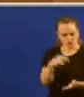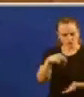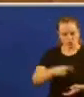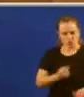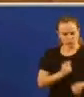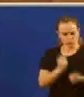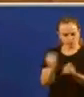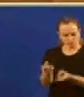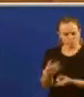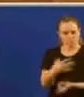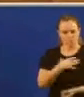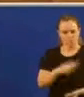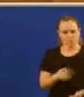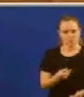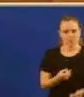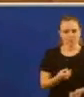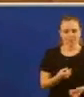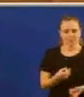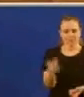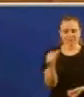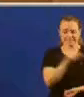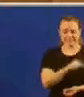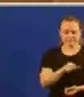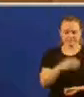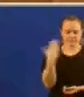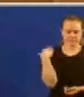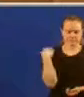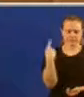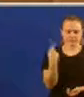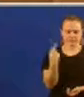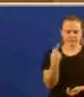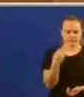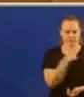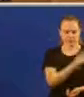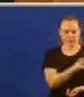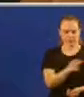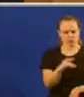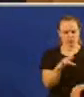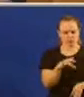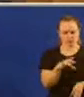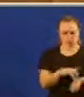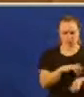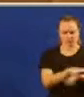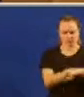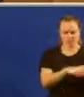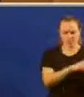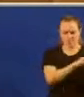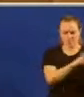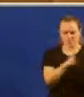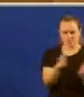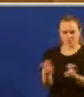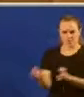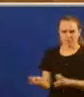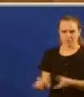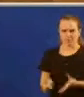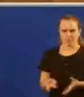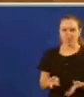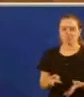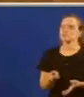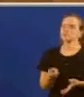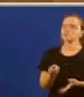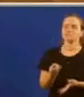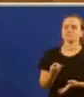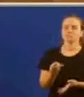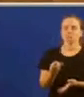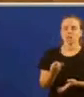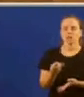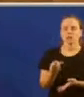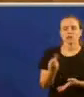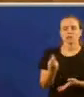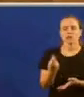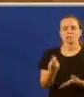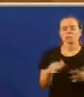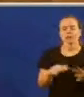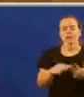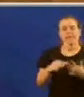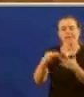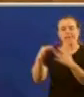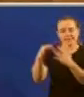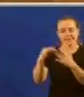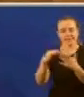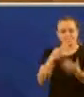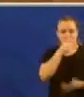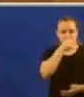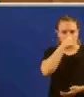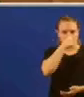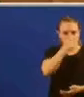E nestas últimas semanas tamén outros falaron sobre este tema, non? Mesmo o líder a nivel de Estado do Partido Socialista pois dixo algo